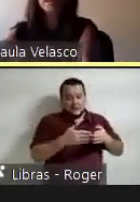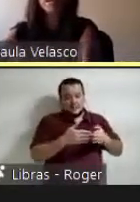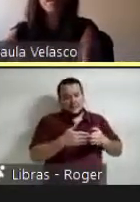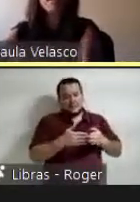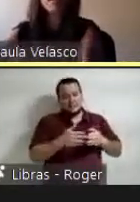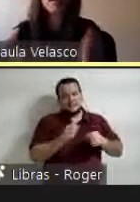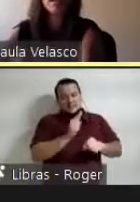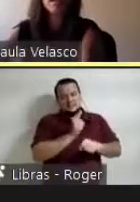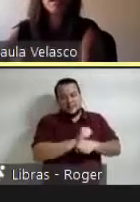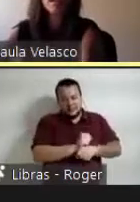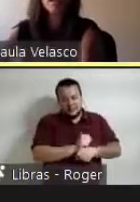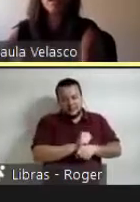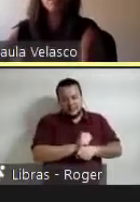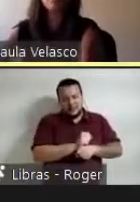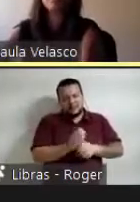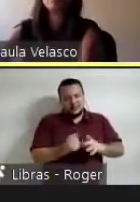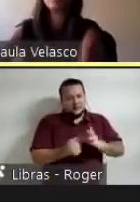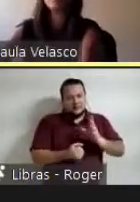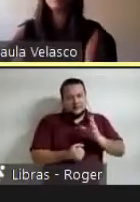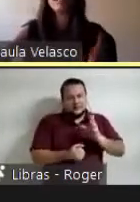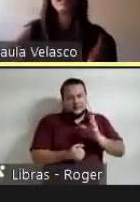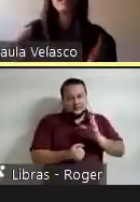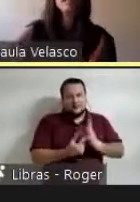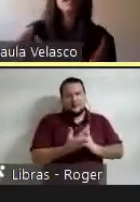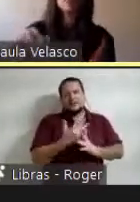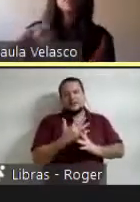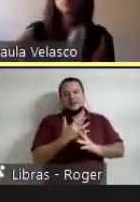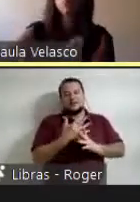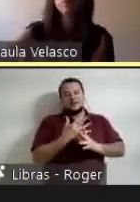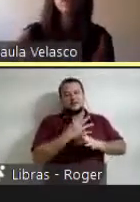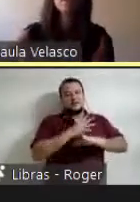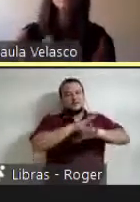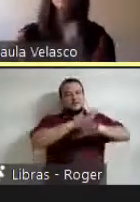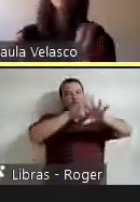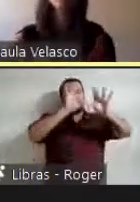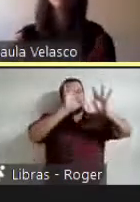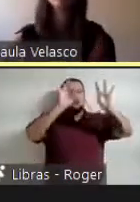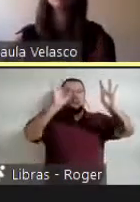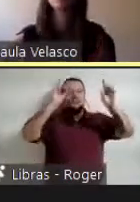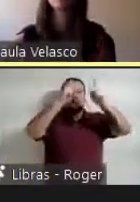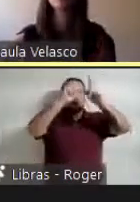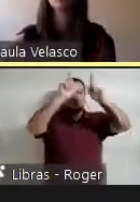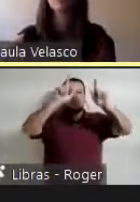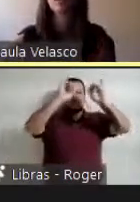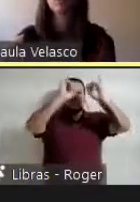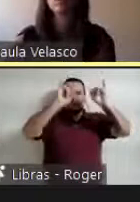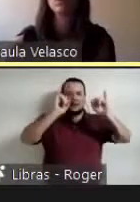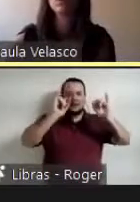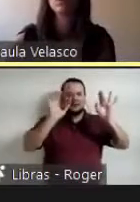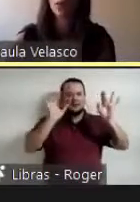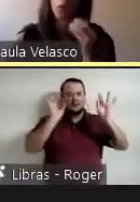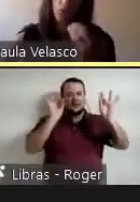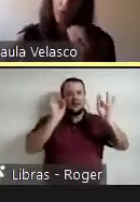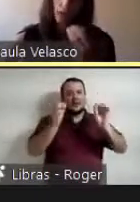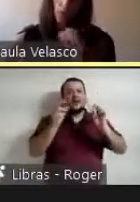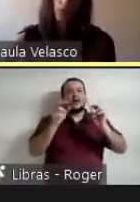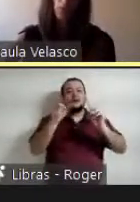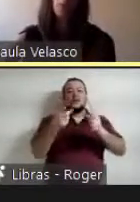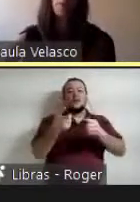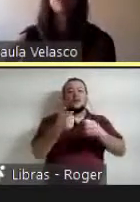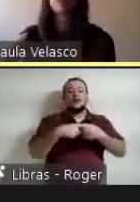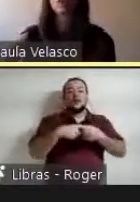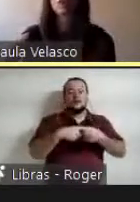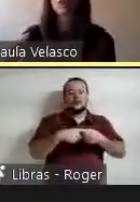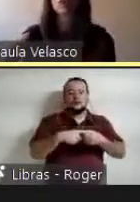que realzara el estilo y sus órdenes y sus ritmos y que recuperara